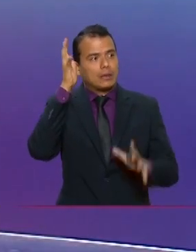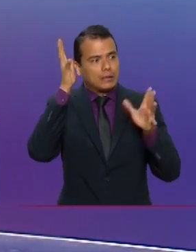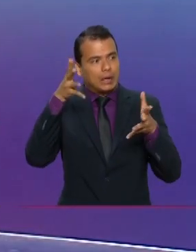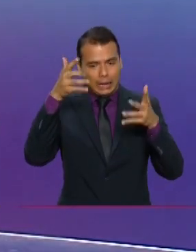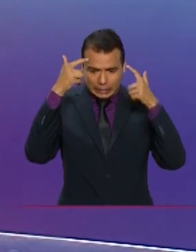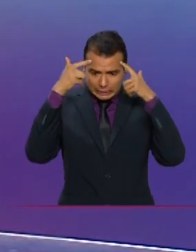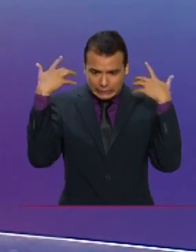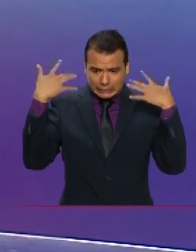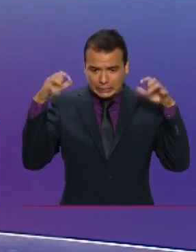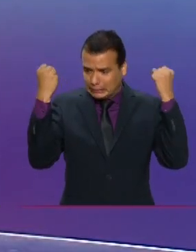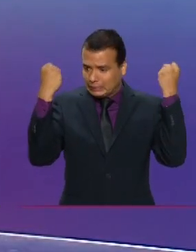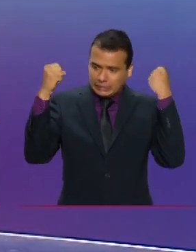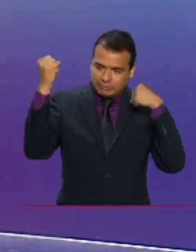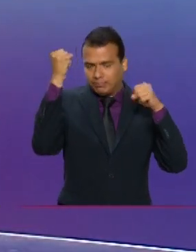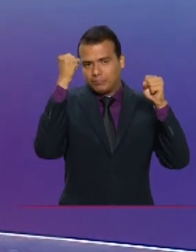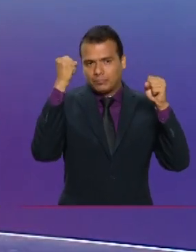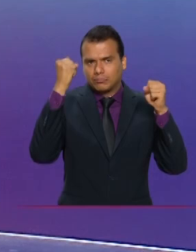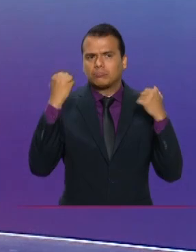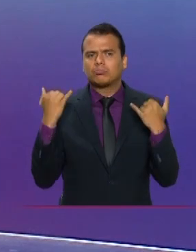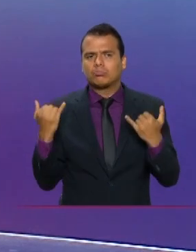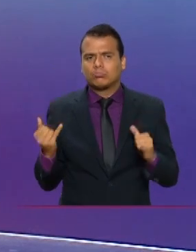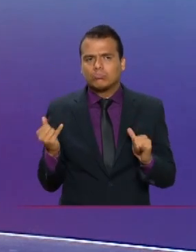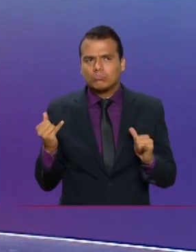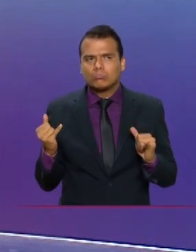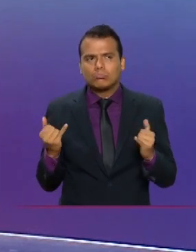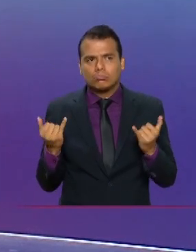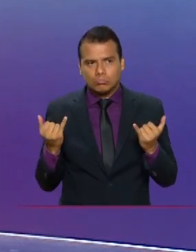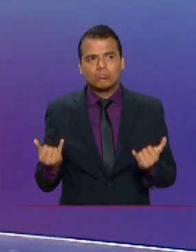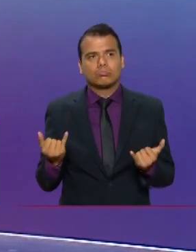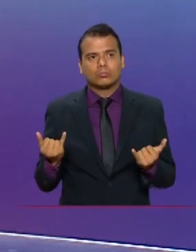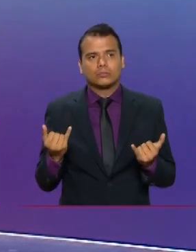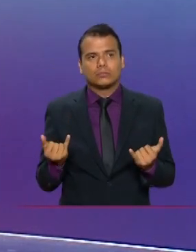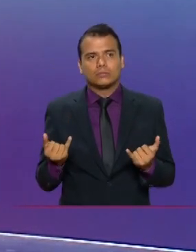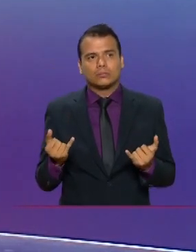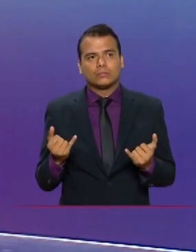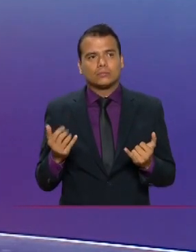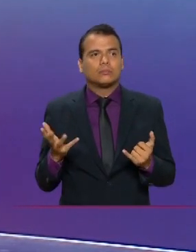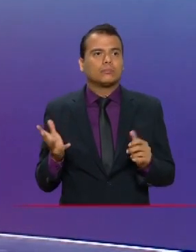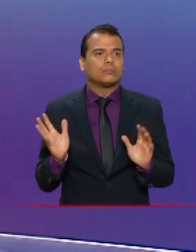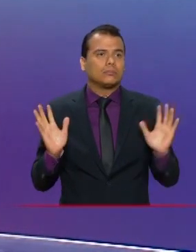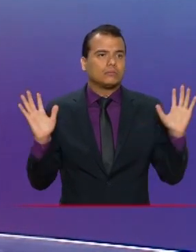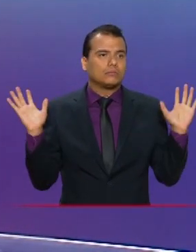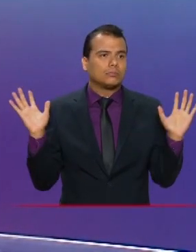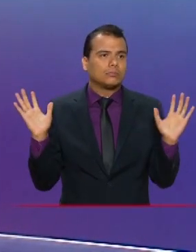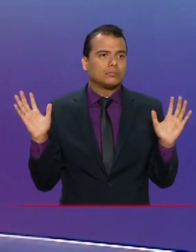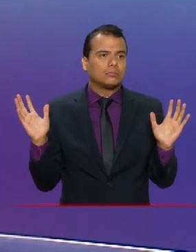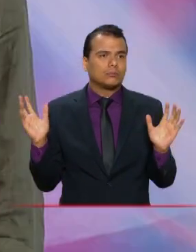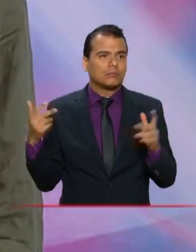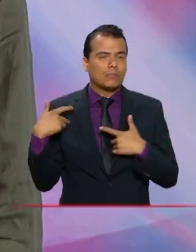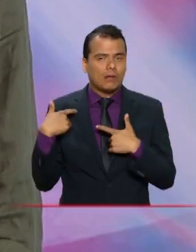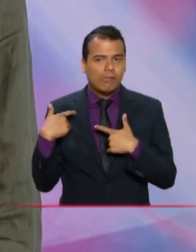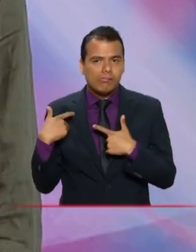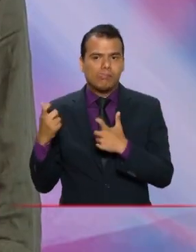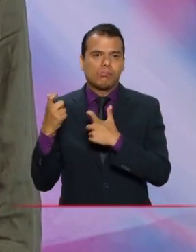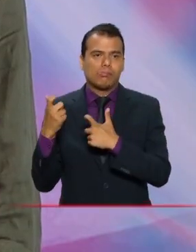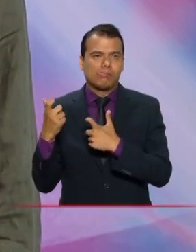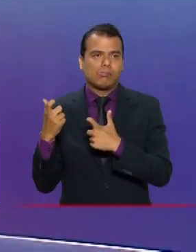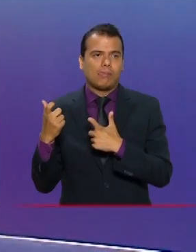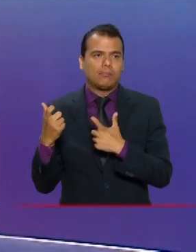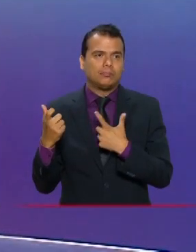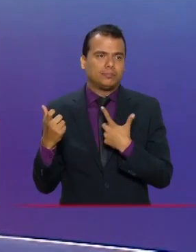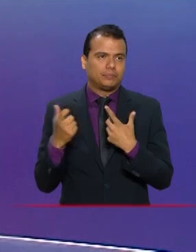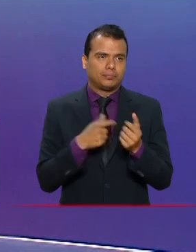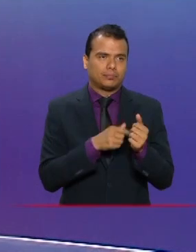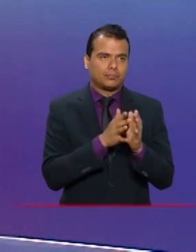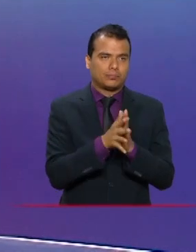pasando y el caos que se generaba. Pero ahora se roban la información. Usted puede seguir con ella en la organización, pero ellos también la tienen y la